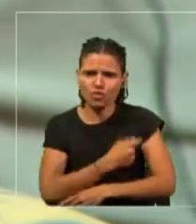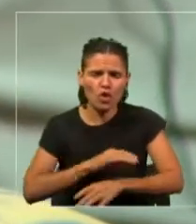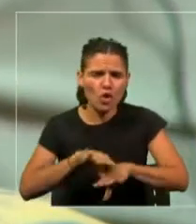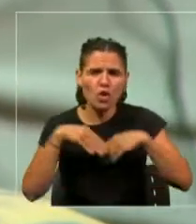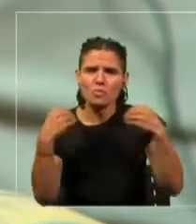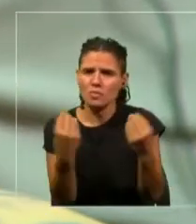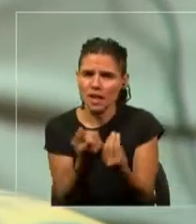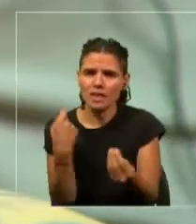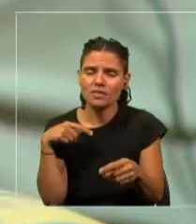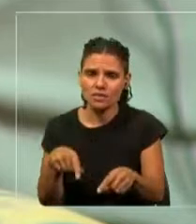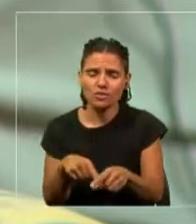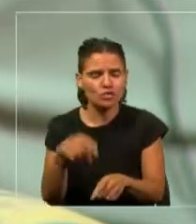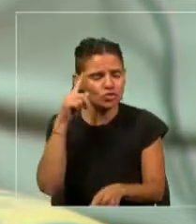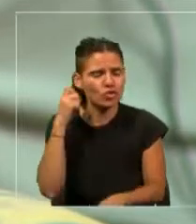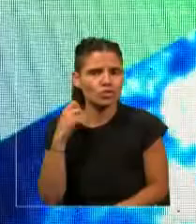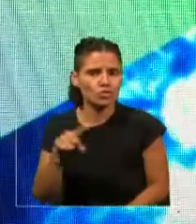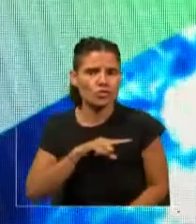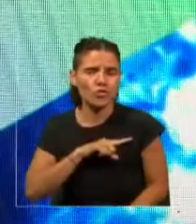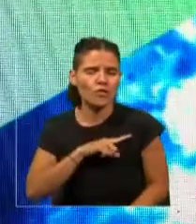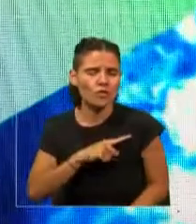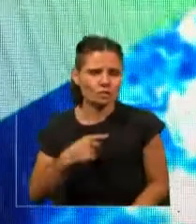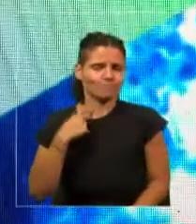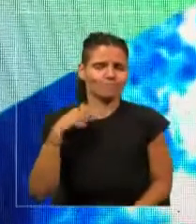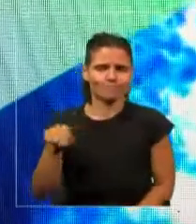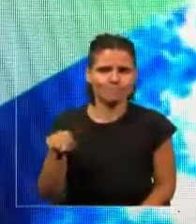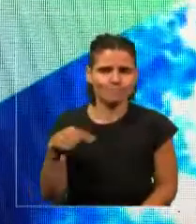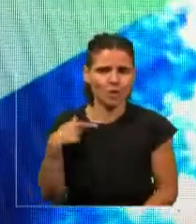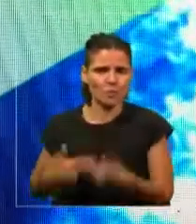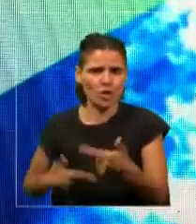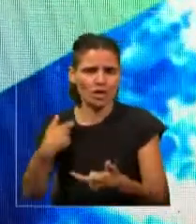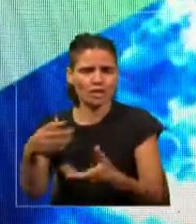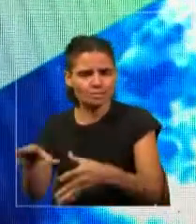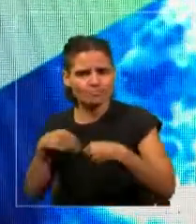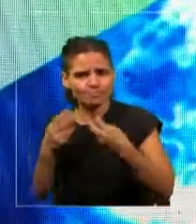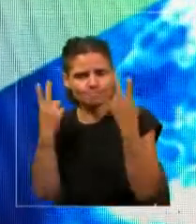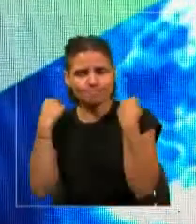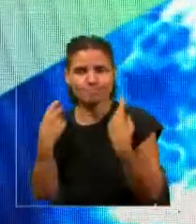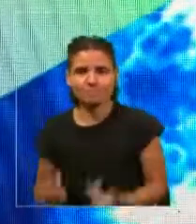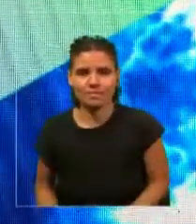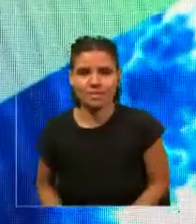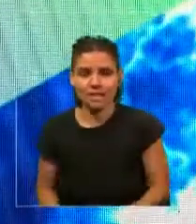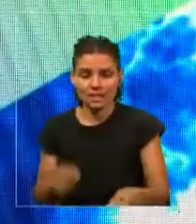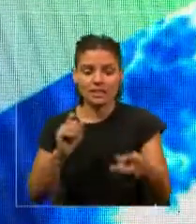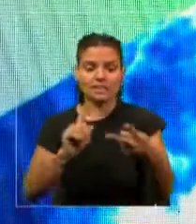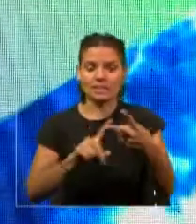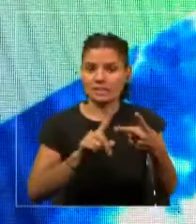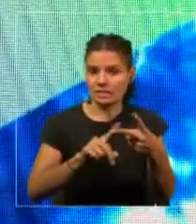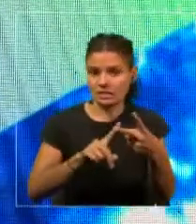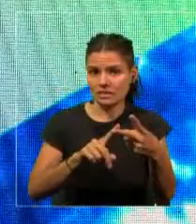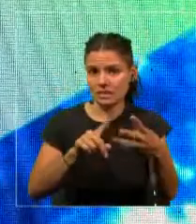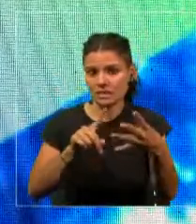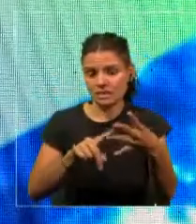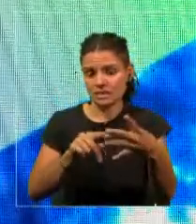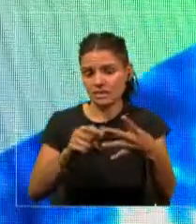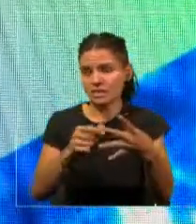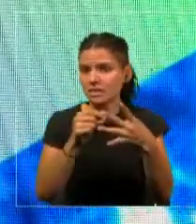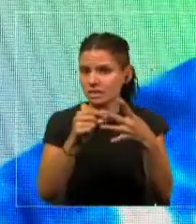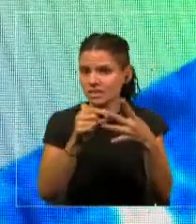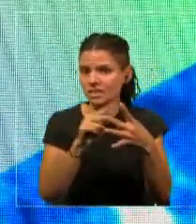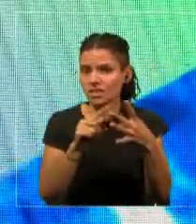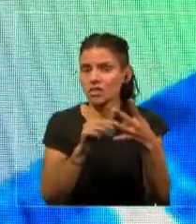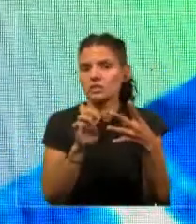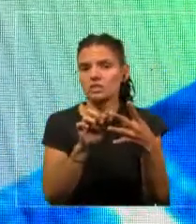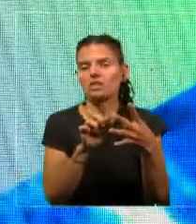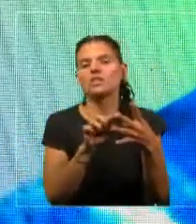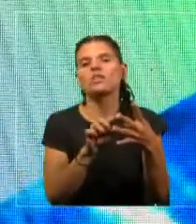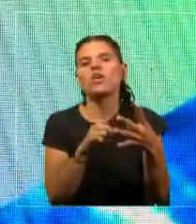culpable, lo pienso yo. El tercer estado, que yo llamo el estado prescriptivo. Bueno, señoras, señores,